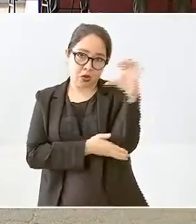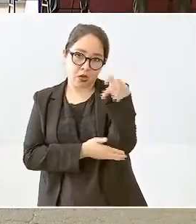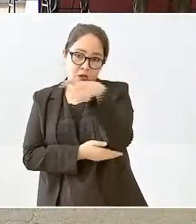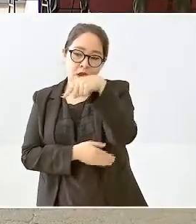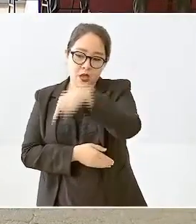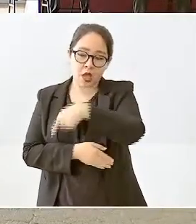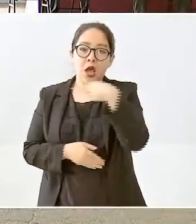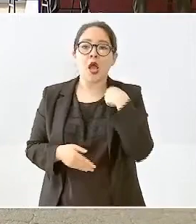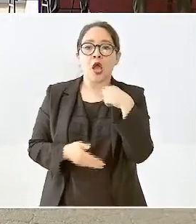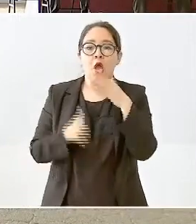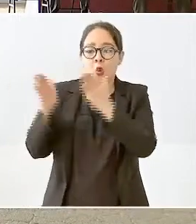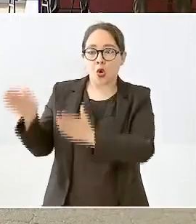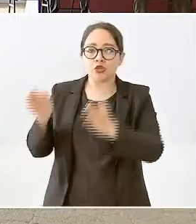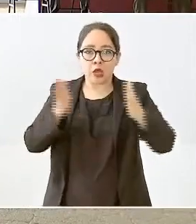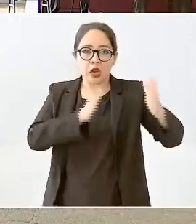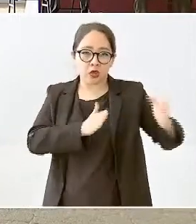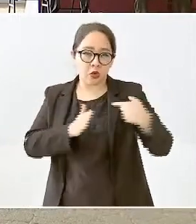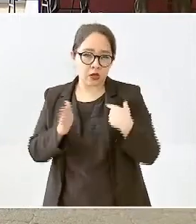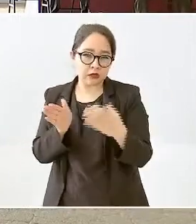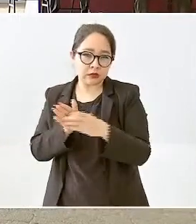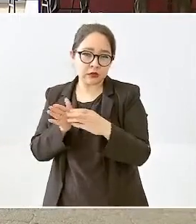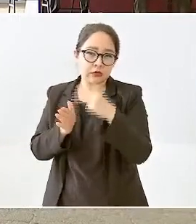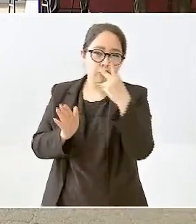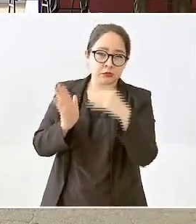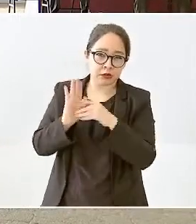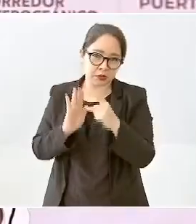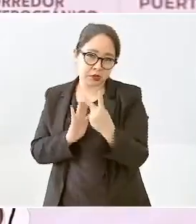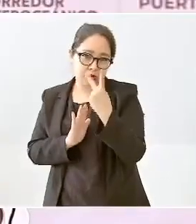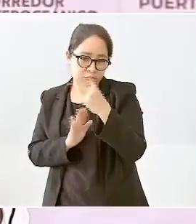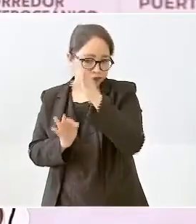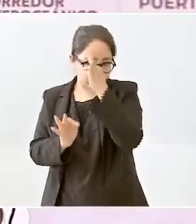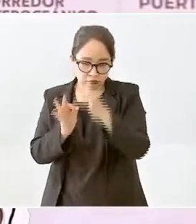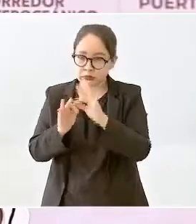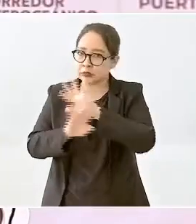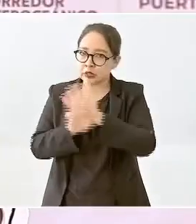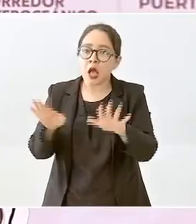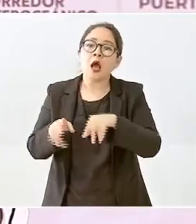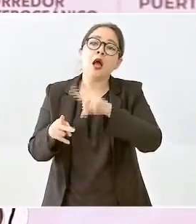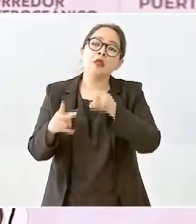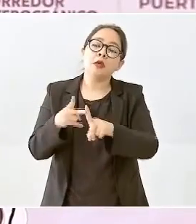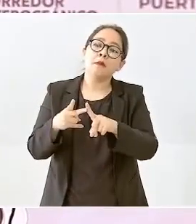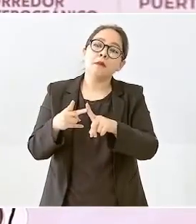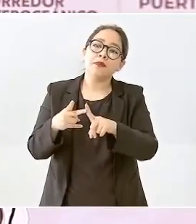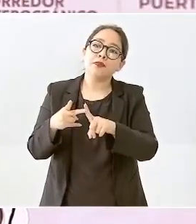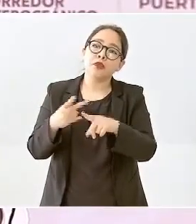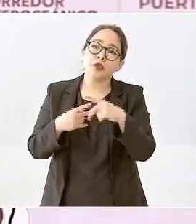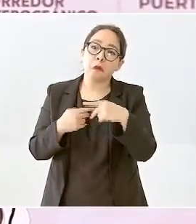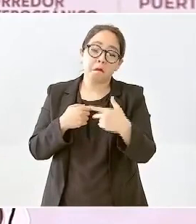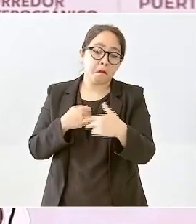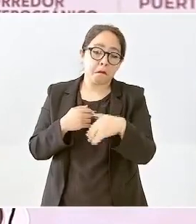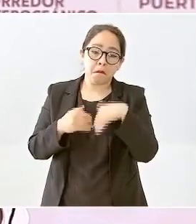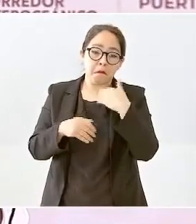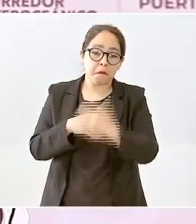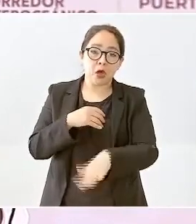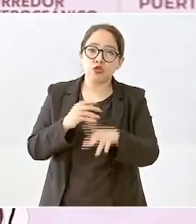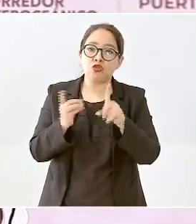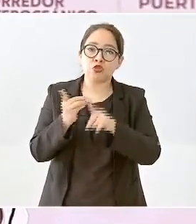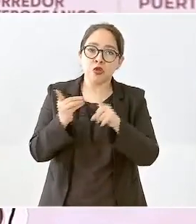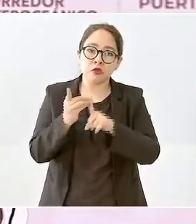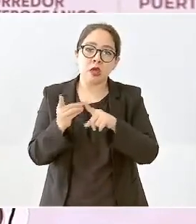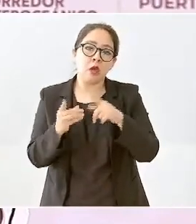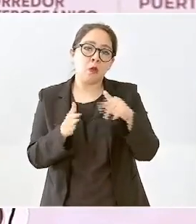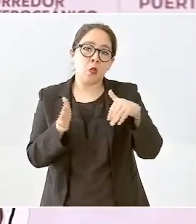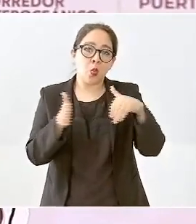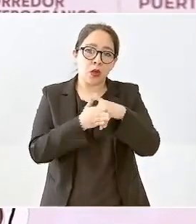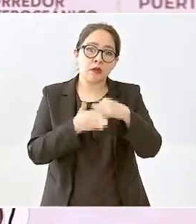Coatzacoalcos, que estará lista a principios de 2022, y una terminal definitiva en el puerto de Pajaritos como